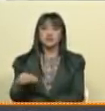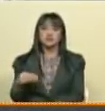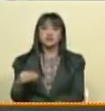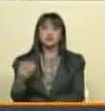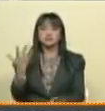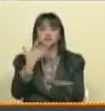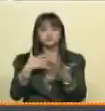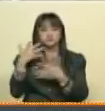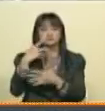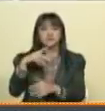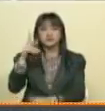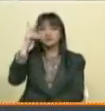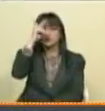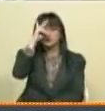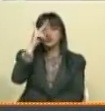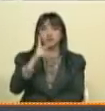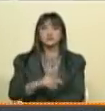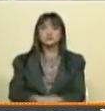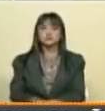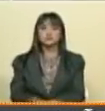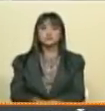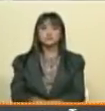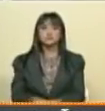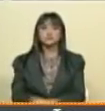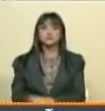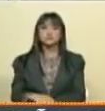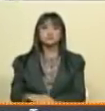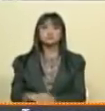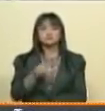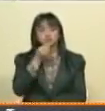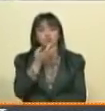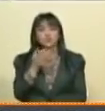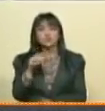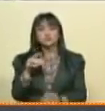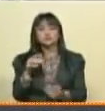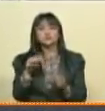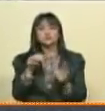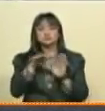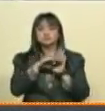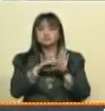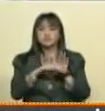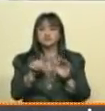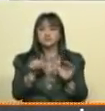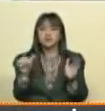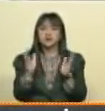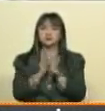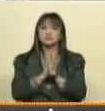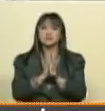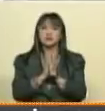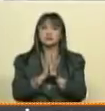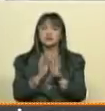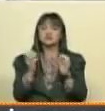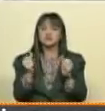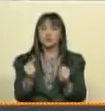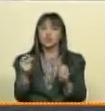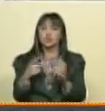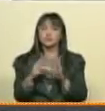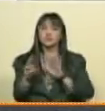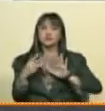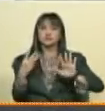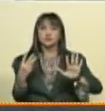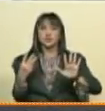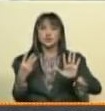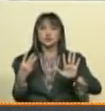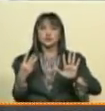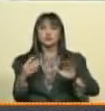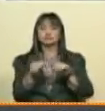de la República Bolivariana de Venezuela, Tared El Aissami, quien va a ofrecer un balance sobre el operativo Semana Santa Segura 2018, que ha